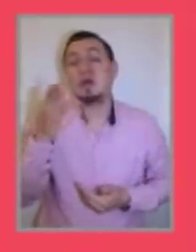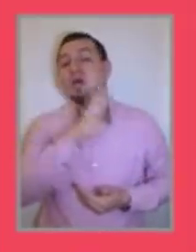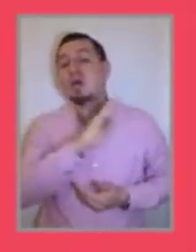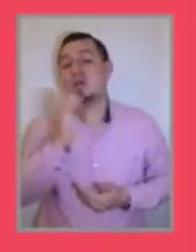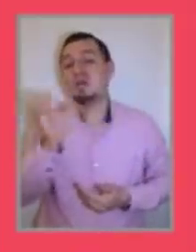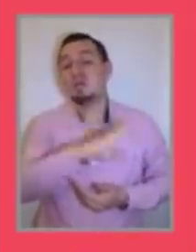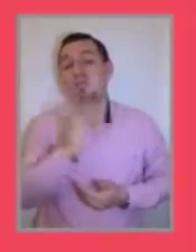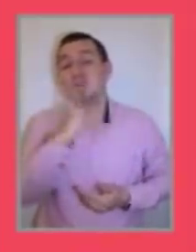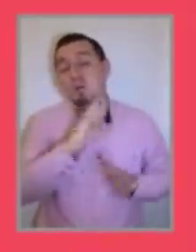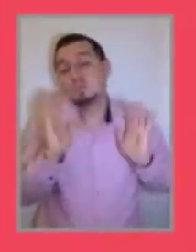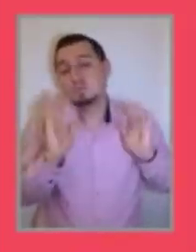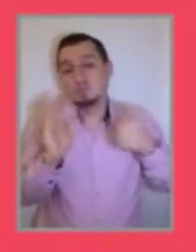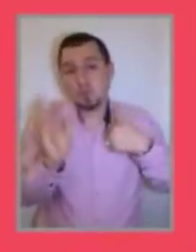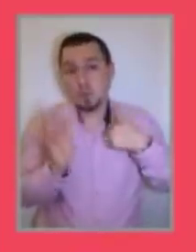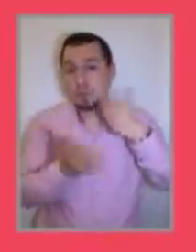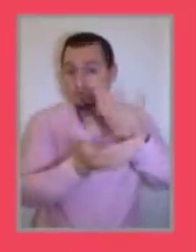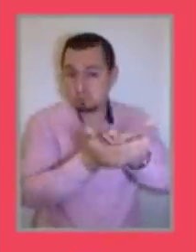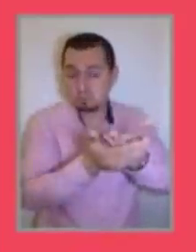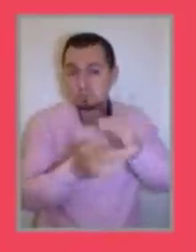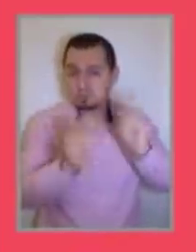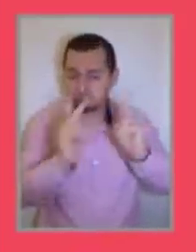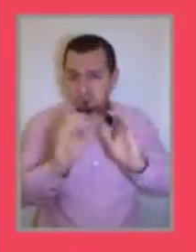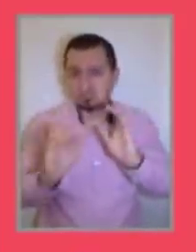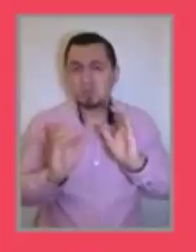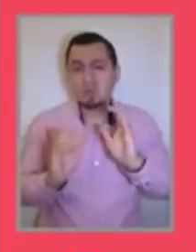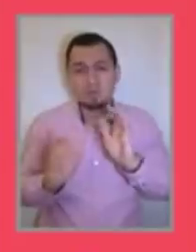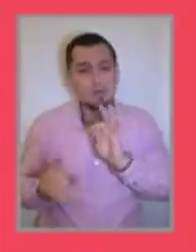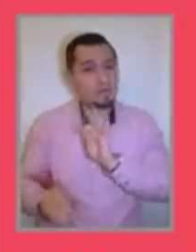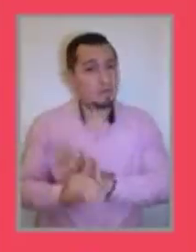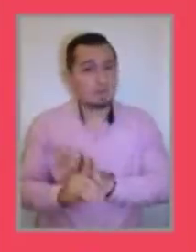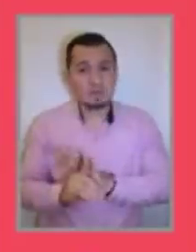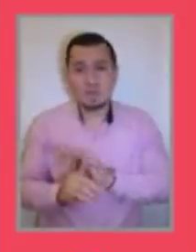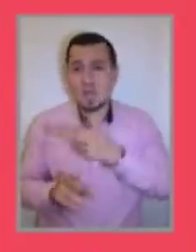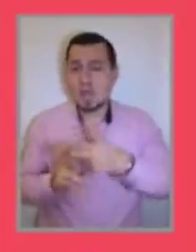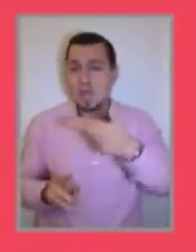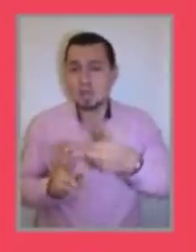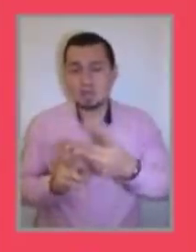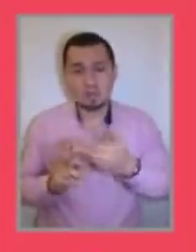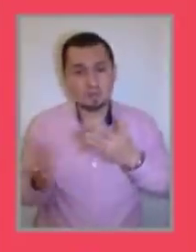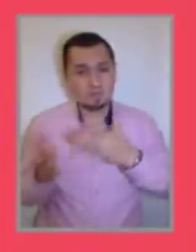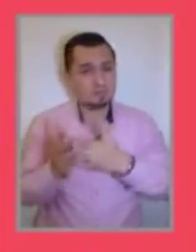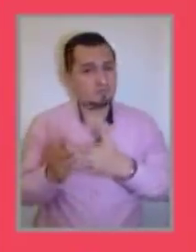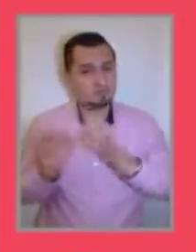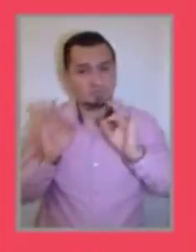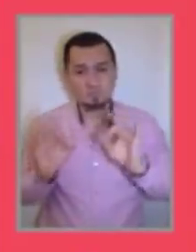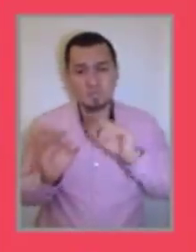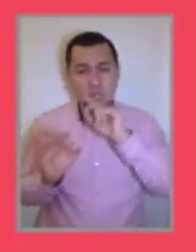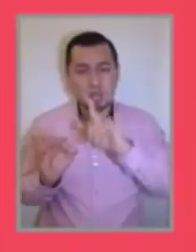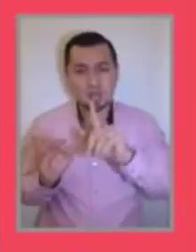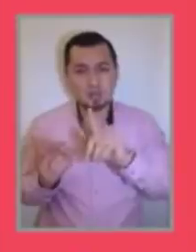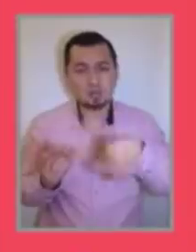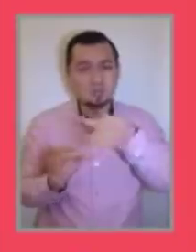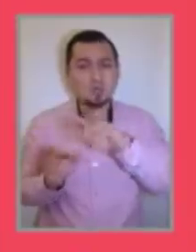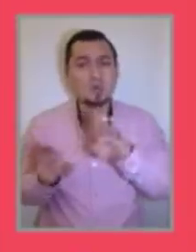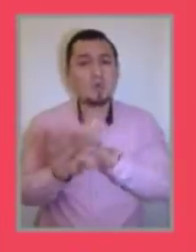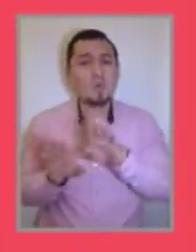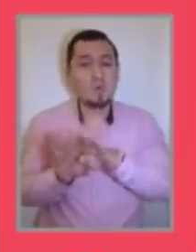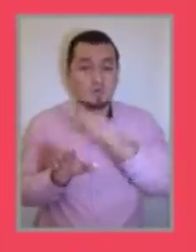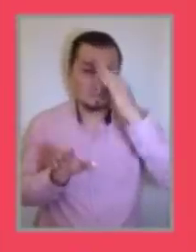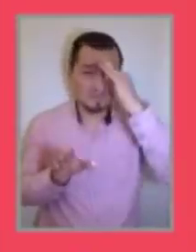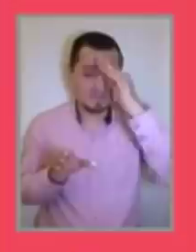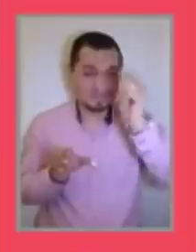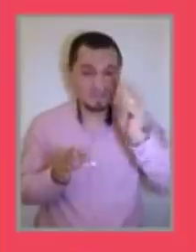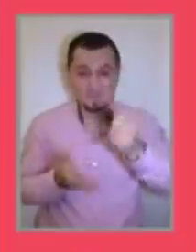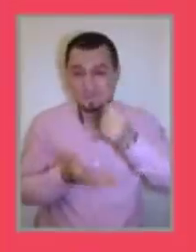compromiso de que vamos a defender a nuestro Estado hasta donde tope. ¿Sí hay entonces la posibilidad de que se reasignen estos